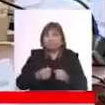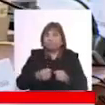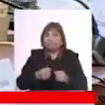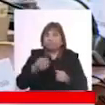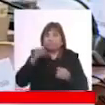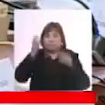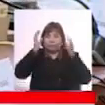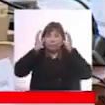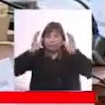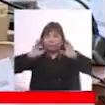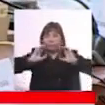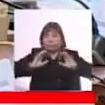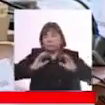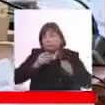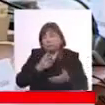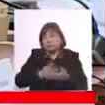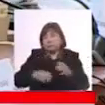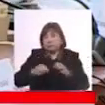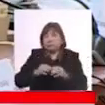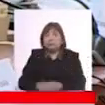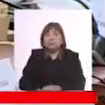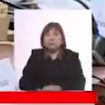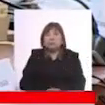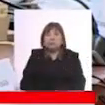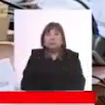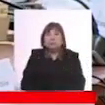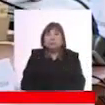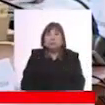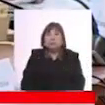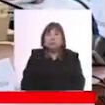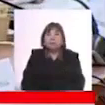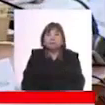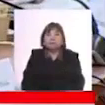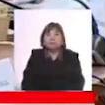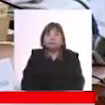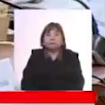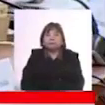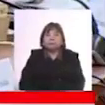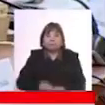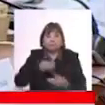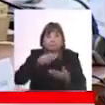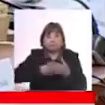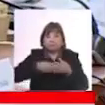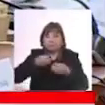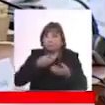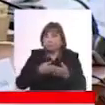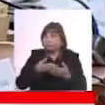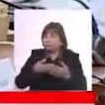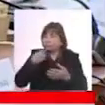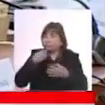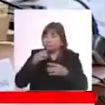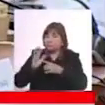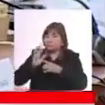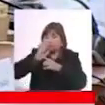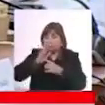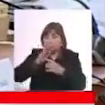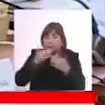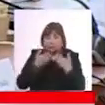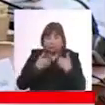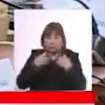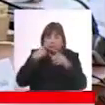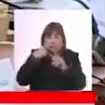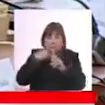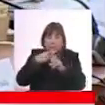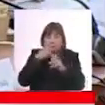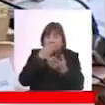absolutamente de acuerdo en que se siga brindando mayores recursos a este programa que como se ha señalado, ha tenido un